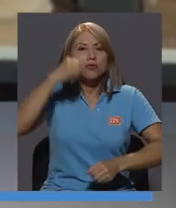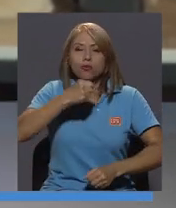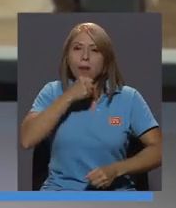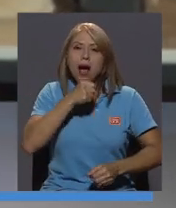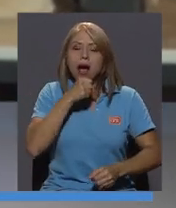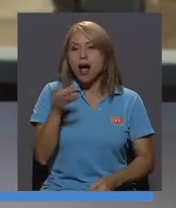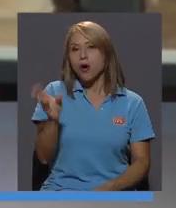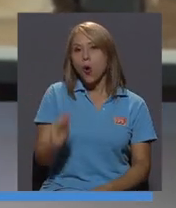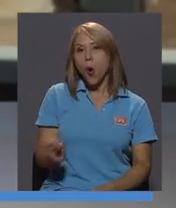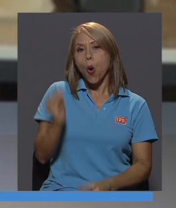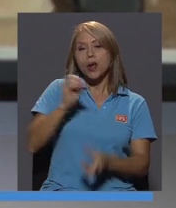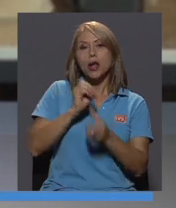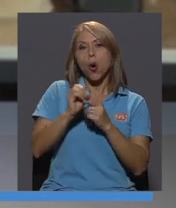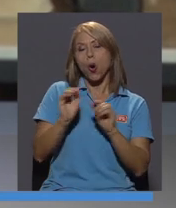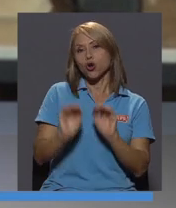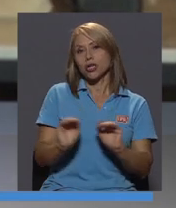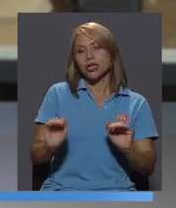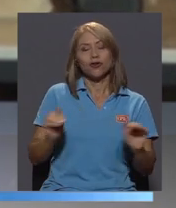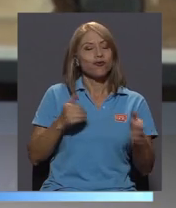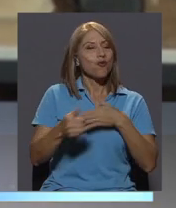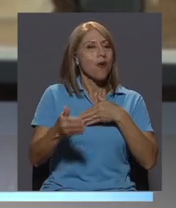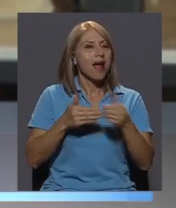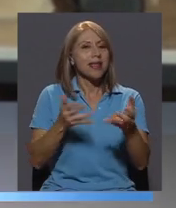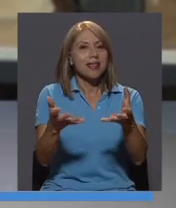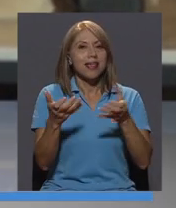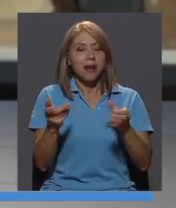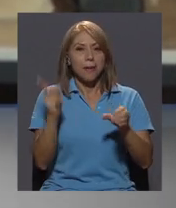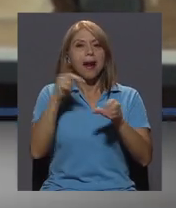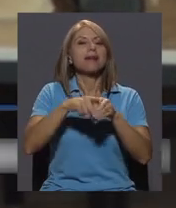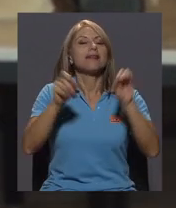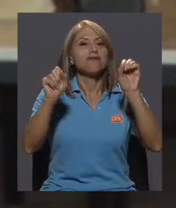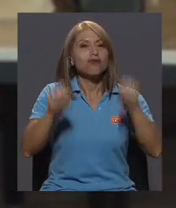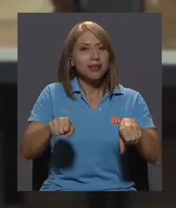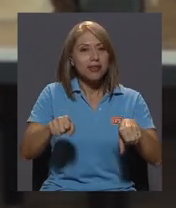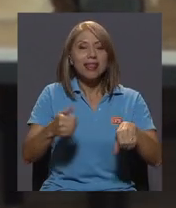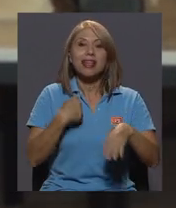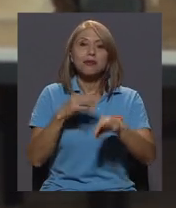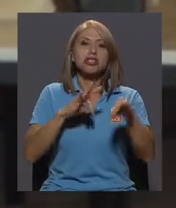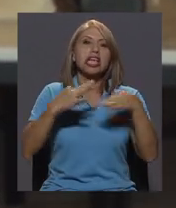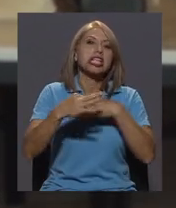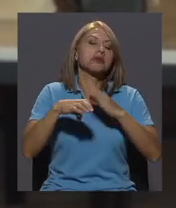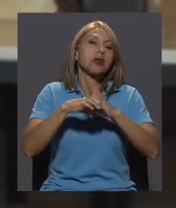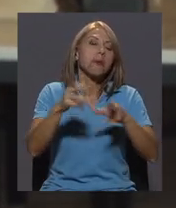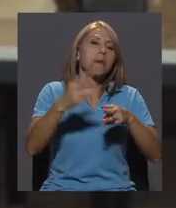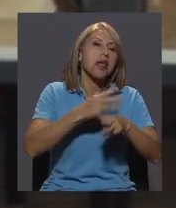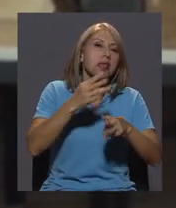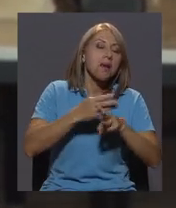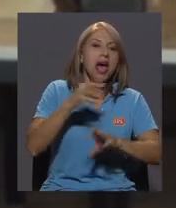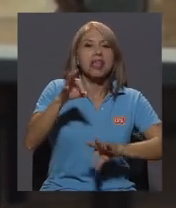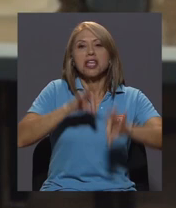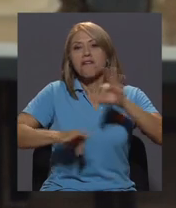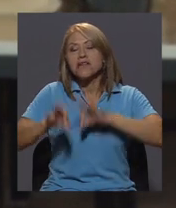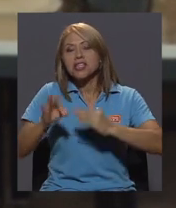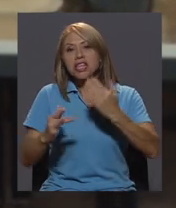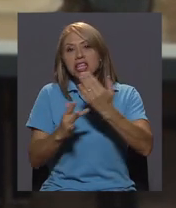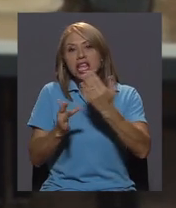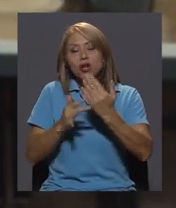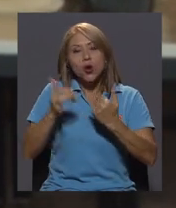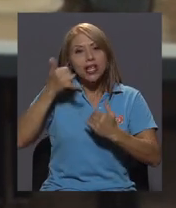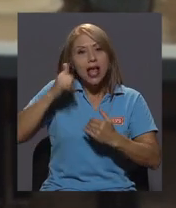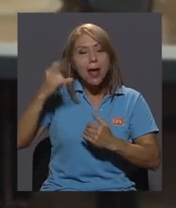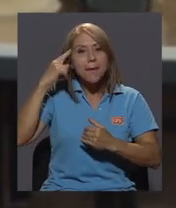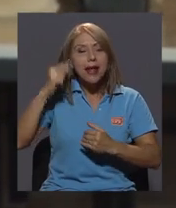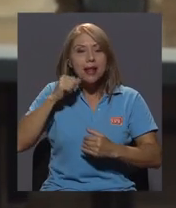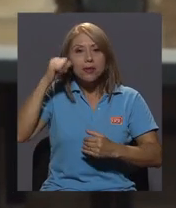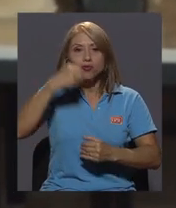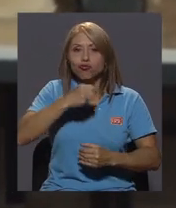que quiera participar. Tenemos diferentes talleres como matemática, física o tecnologías móviles para